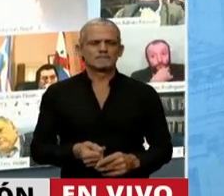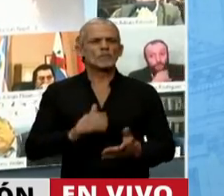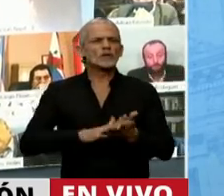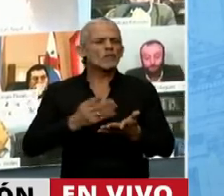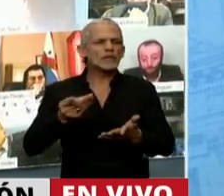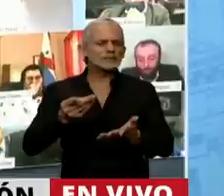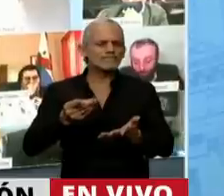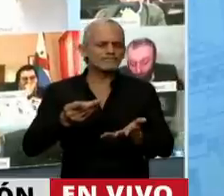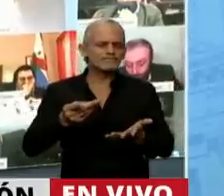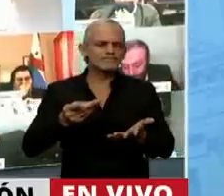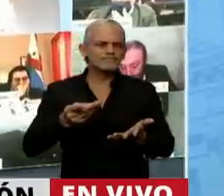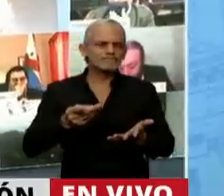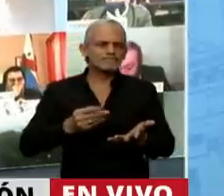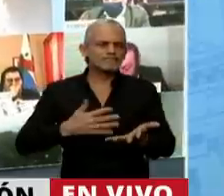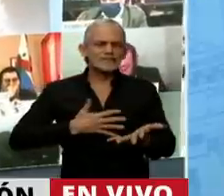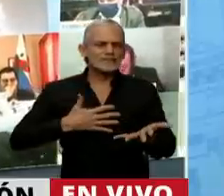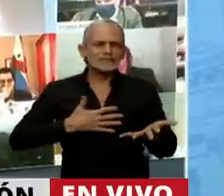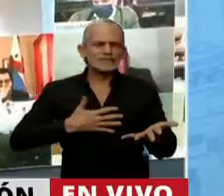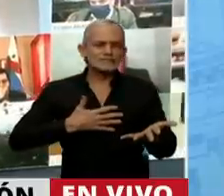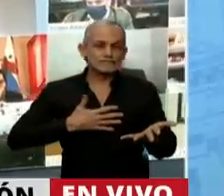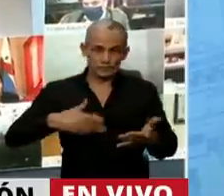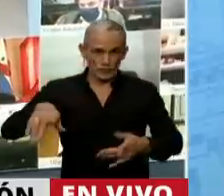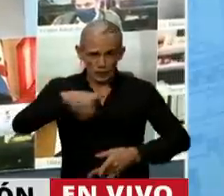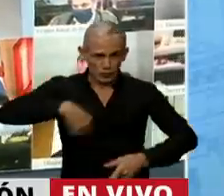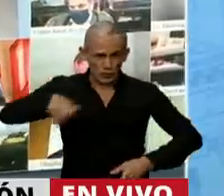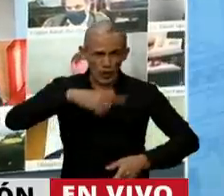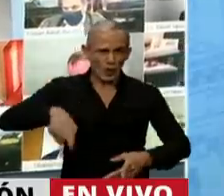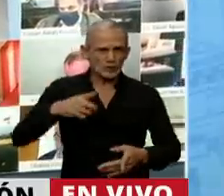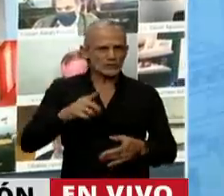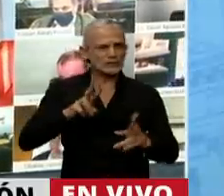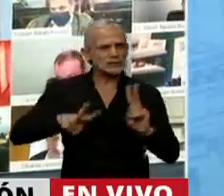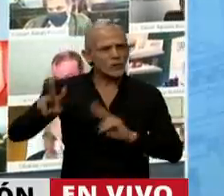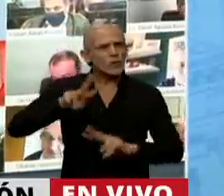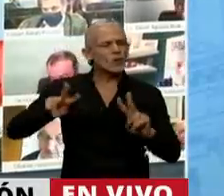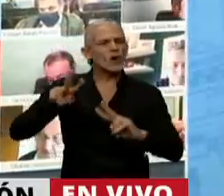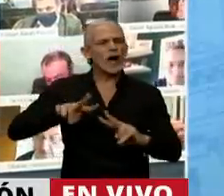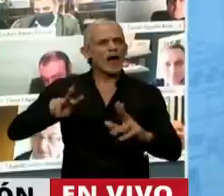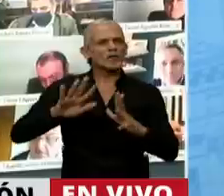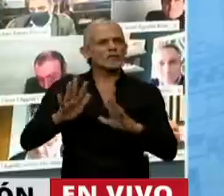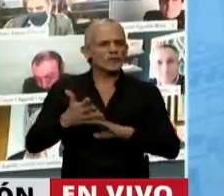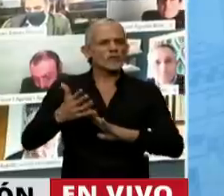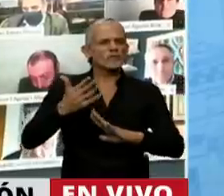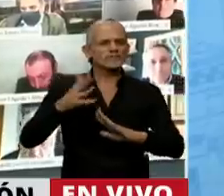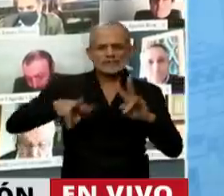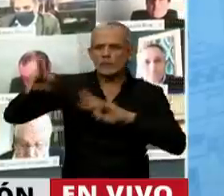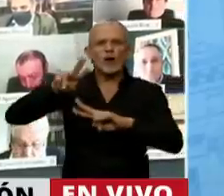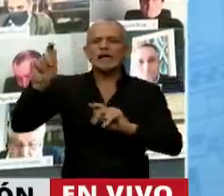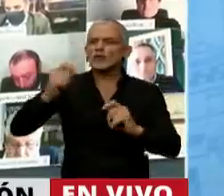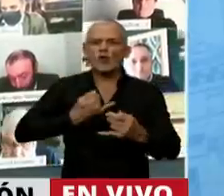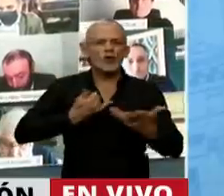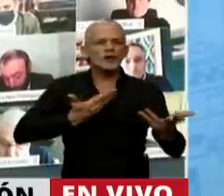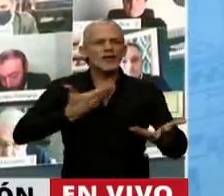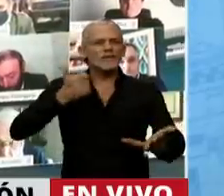al lamentable hecho, y estamos todos buscando a Facundo y